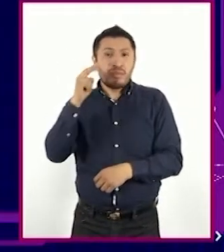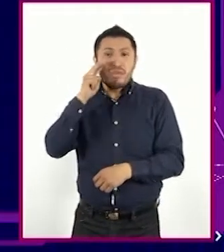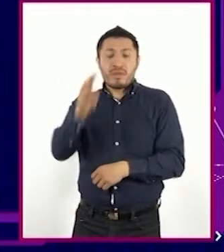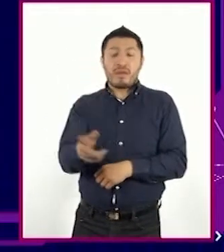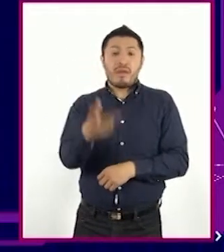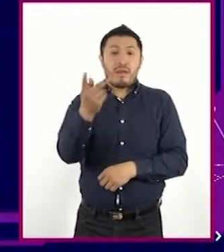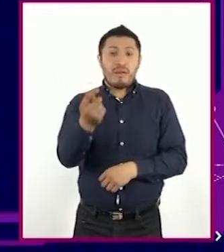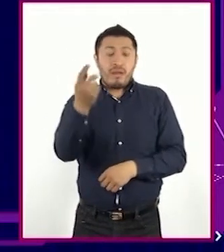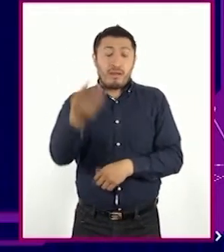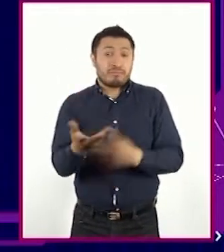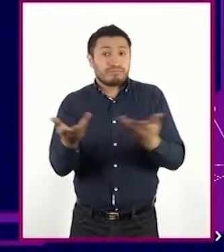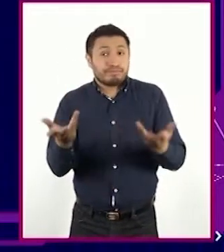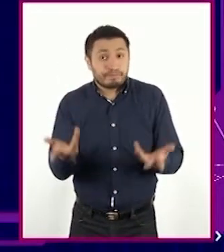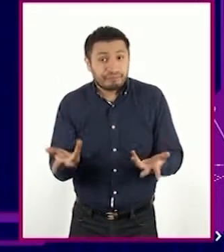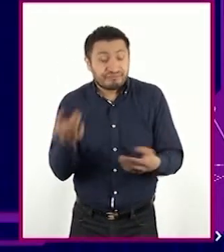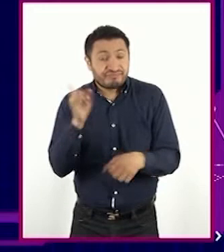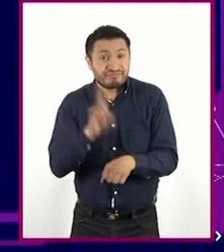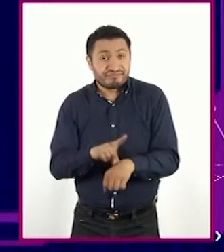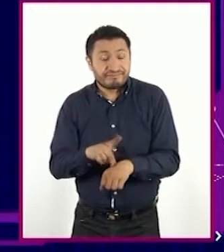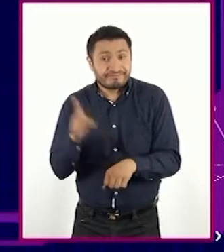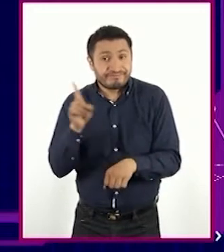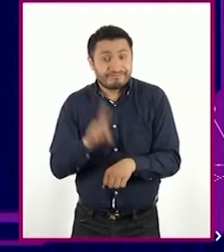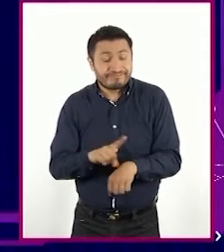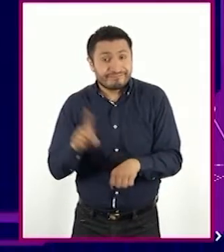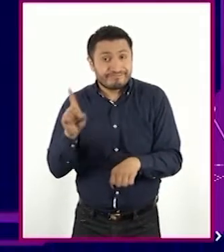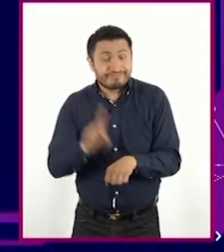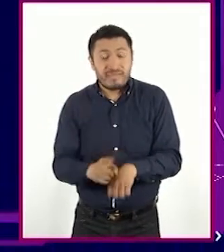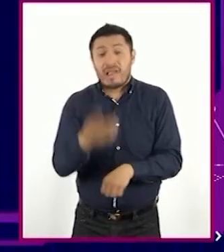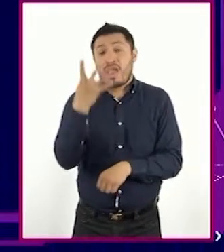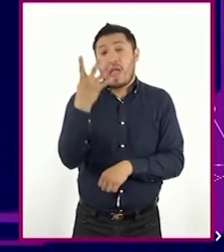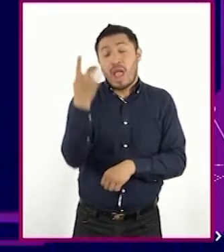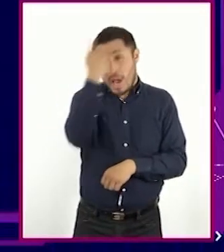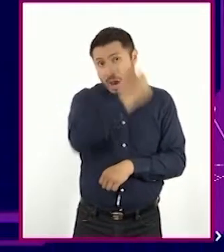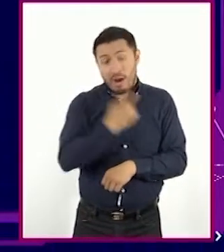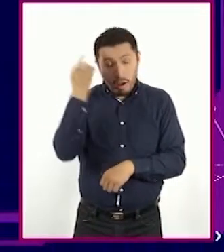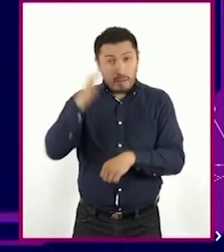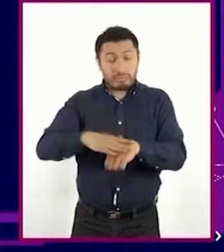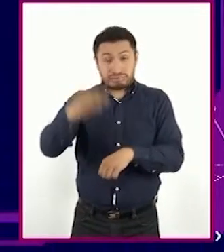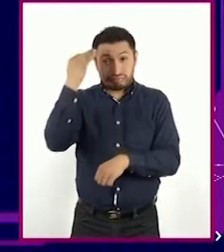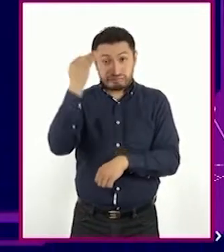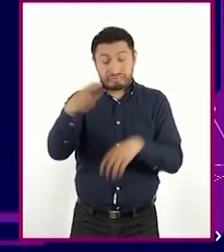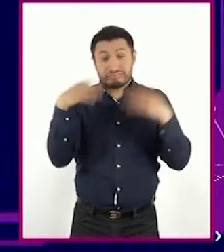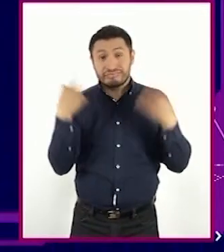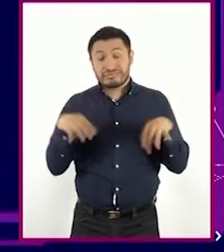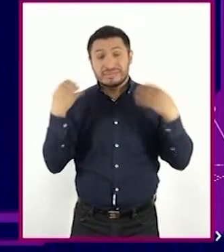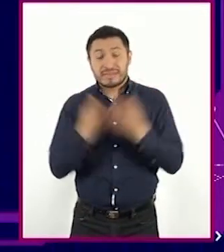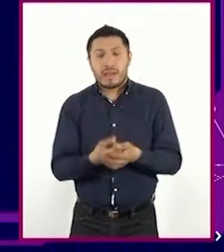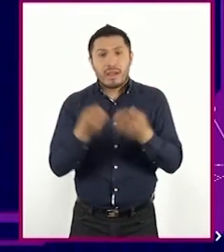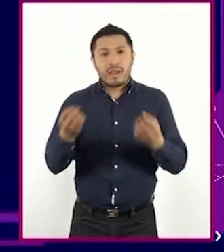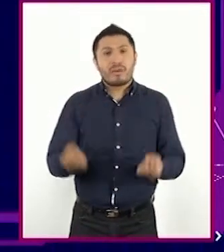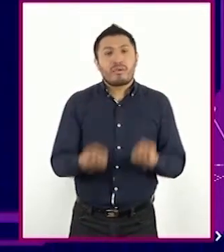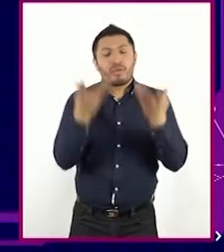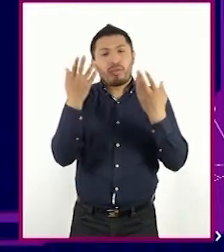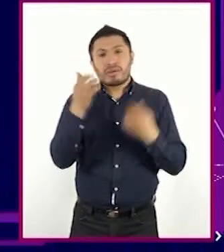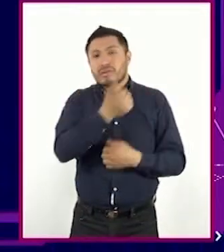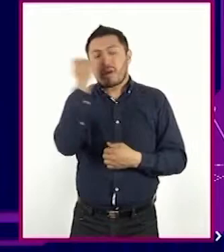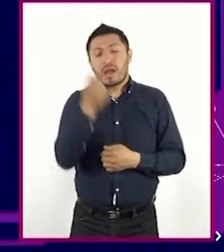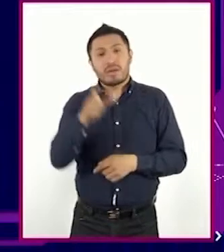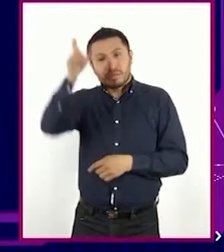ver televisión al día? 4 horas. ¿Y cuántos alumnos representa la